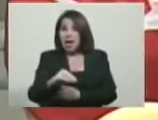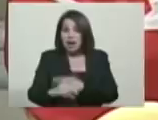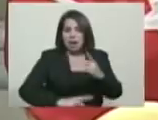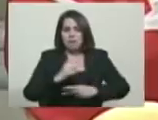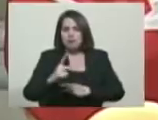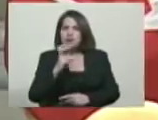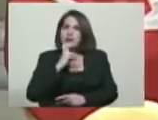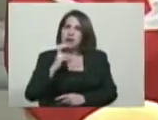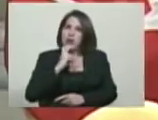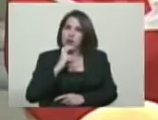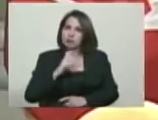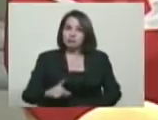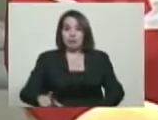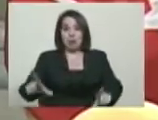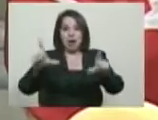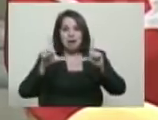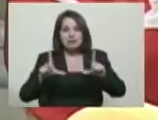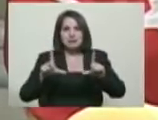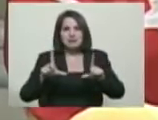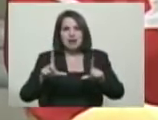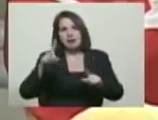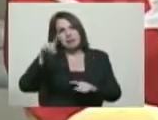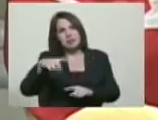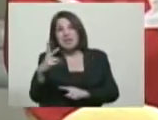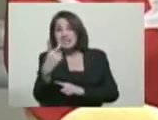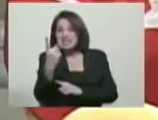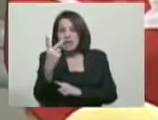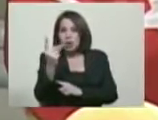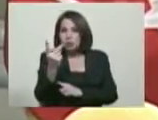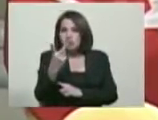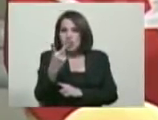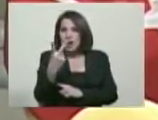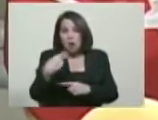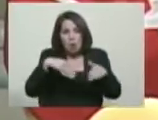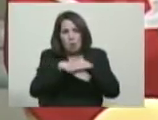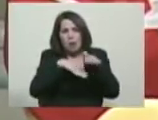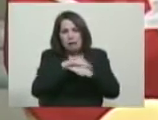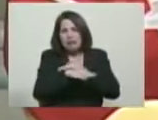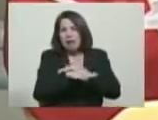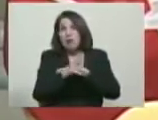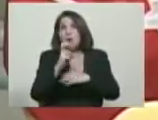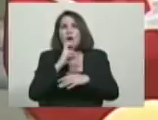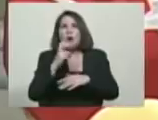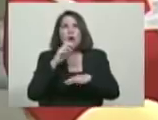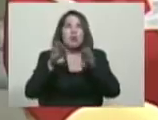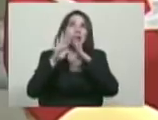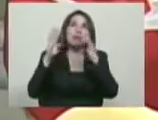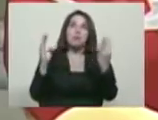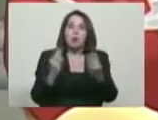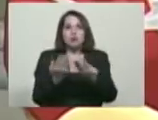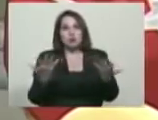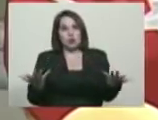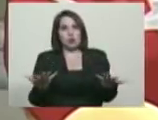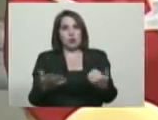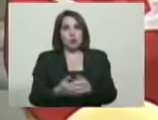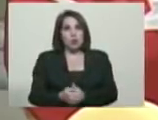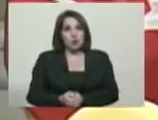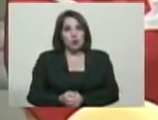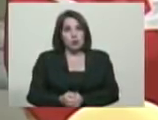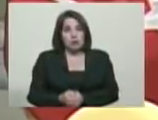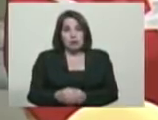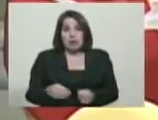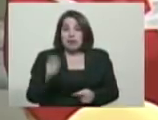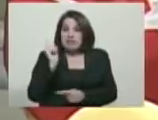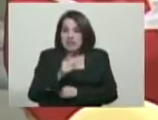a certificar lo que va a ser la segunda reserva de oro del mundo. Eso debe llenarnos de